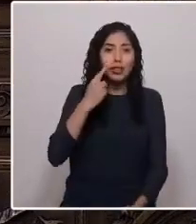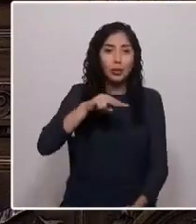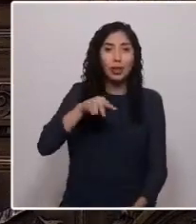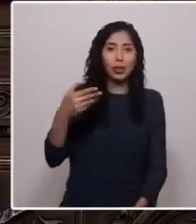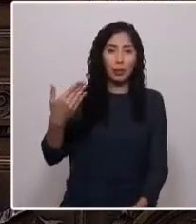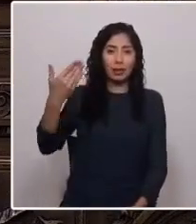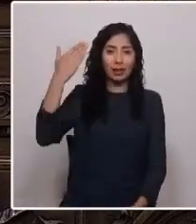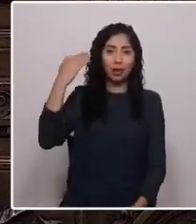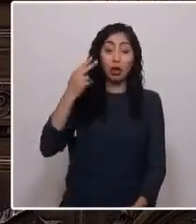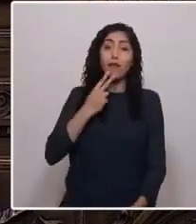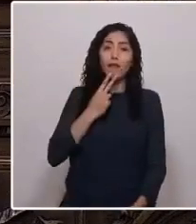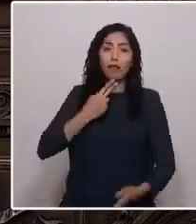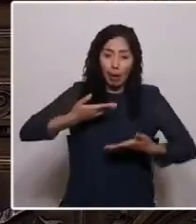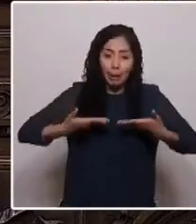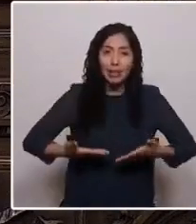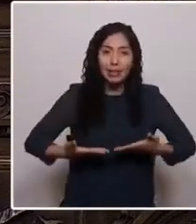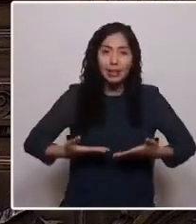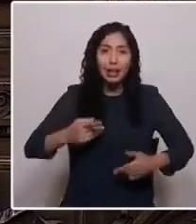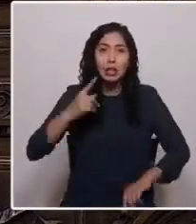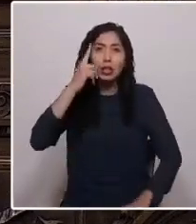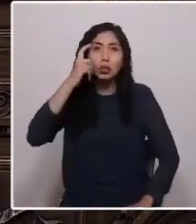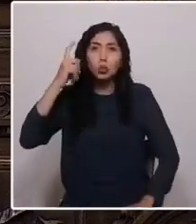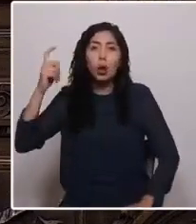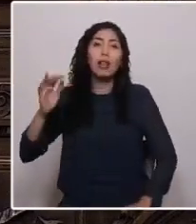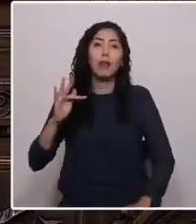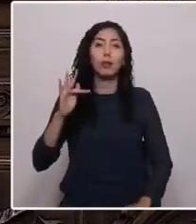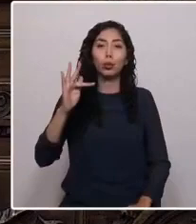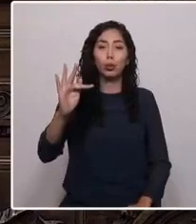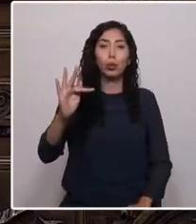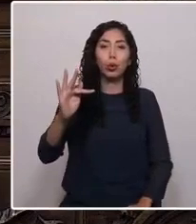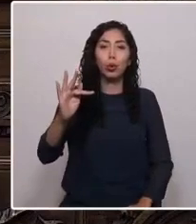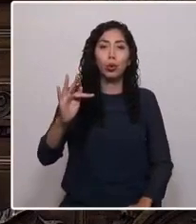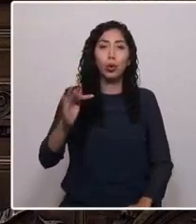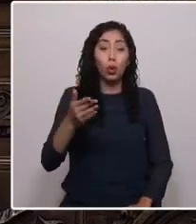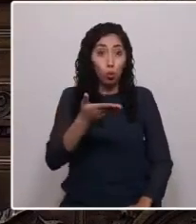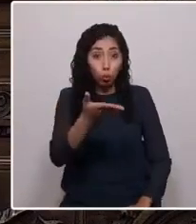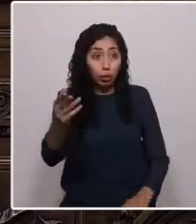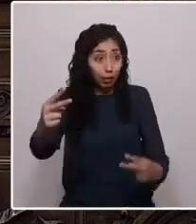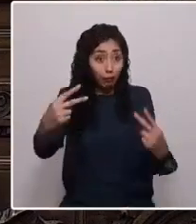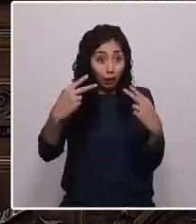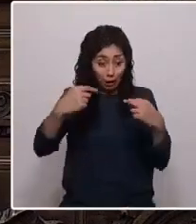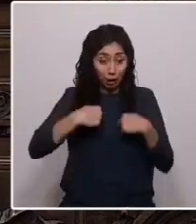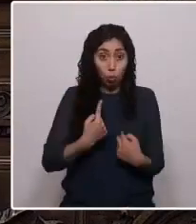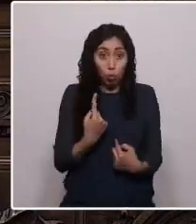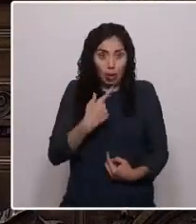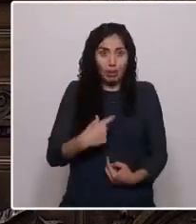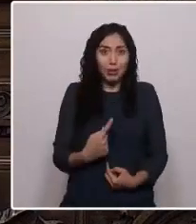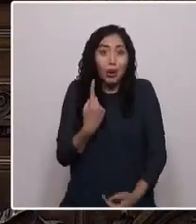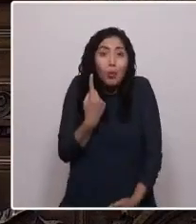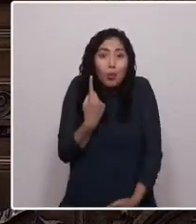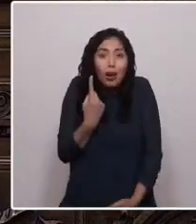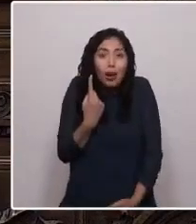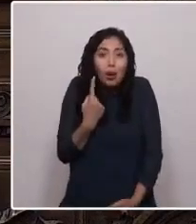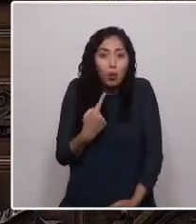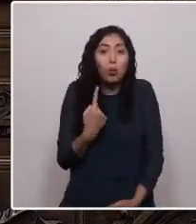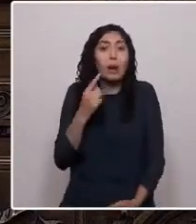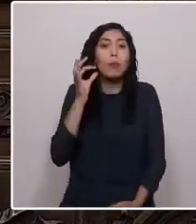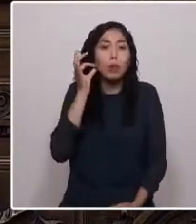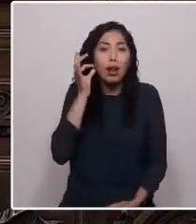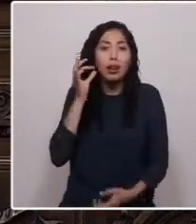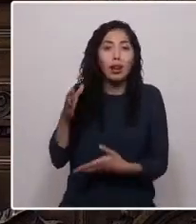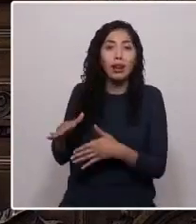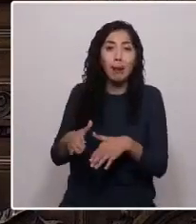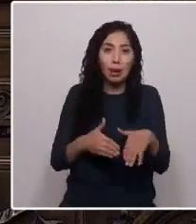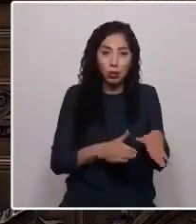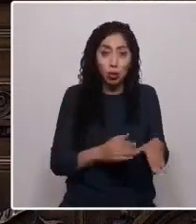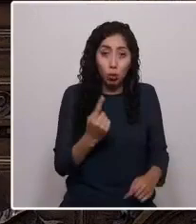porque somos un pueblo que conoce su pasado que vive su presente y que sueñas su futuro ustedes ven aquí a